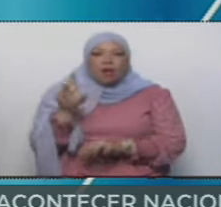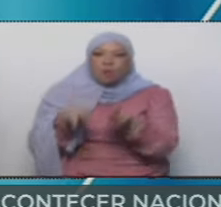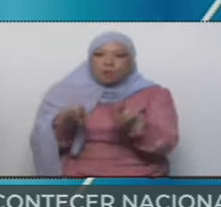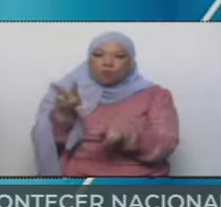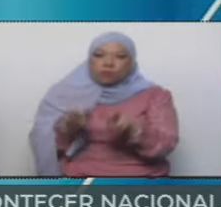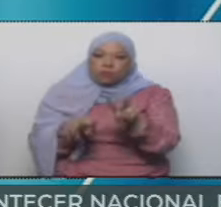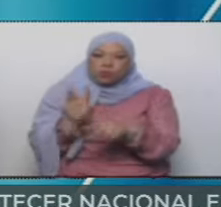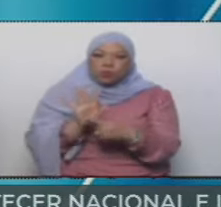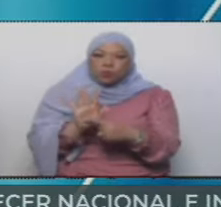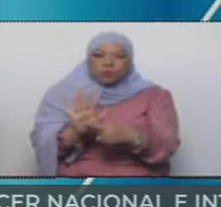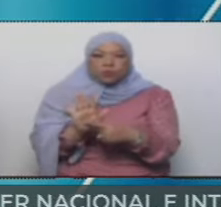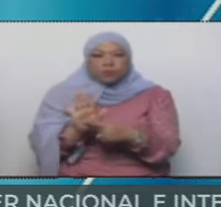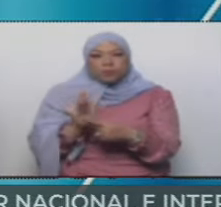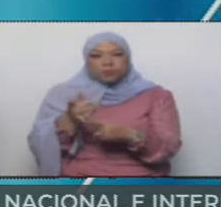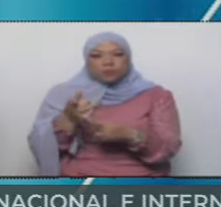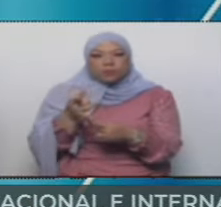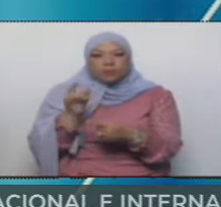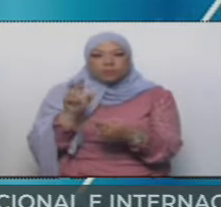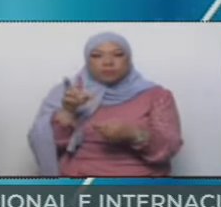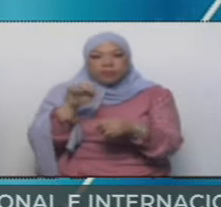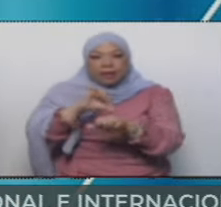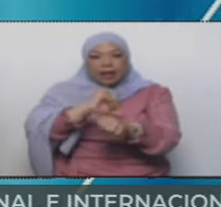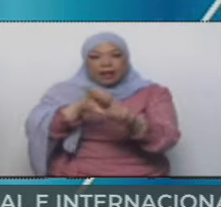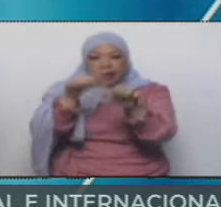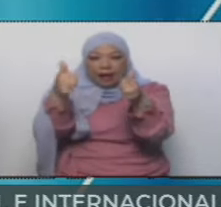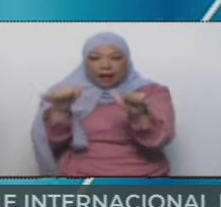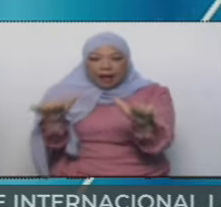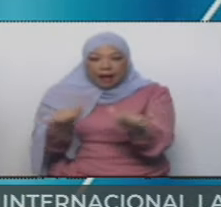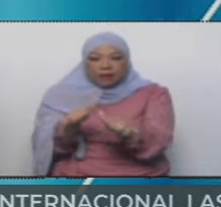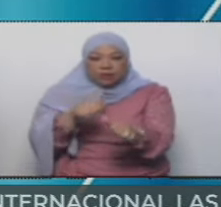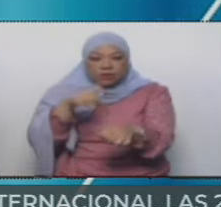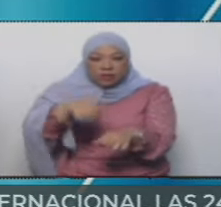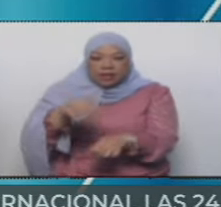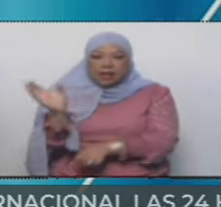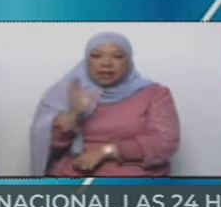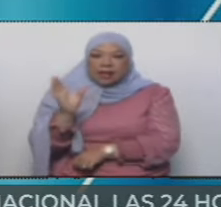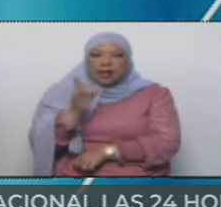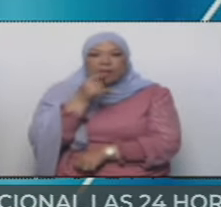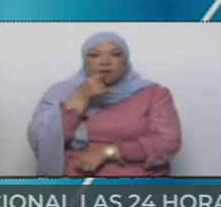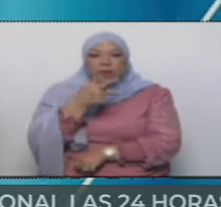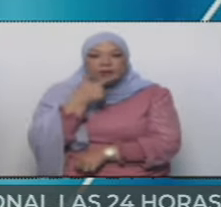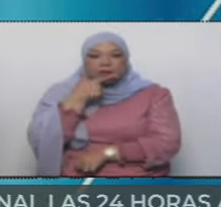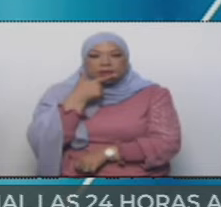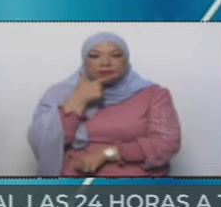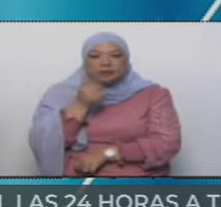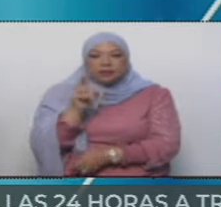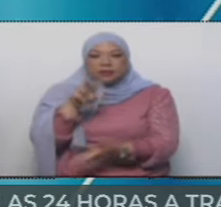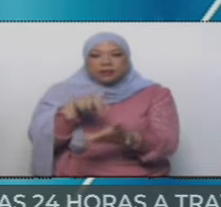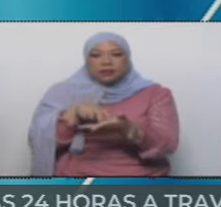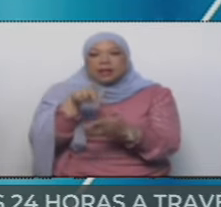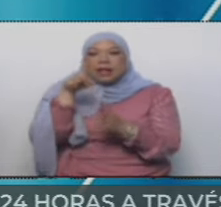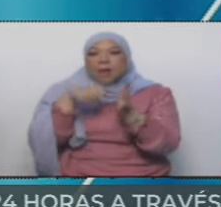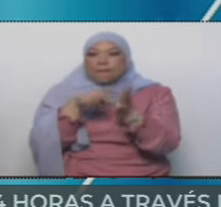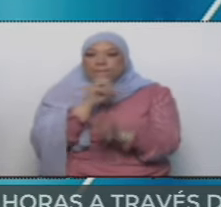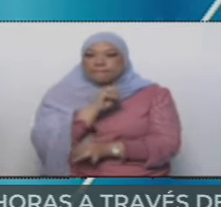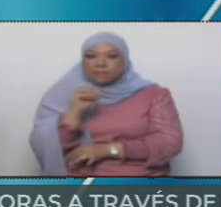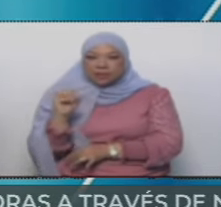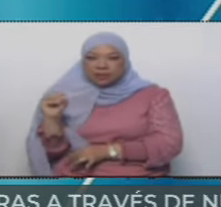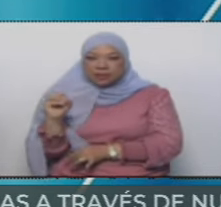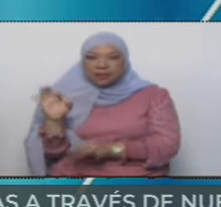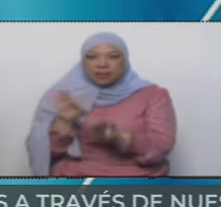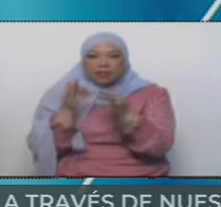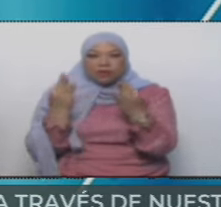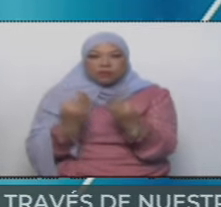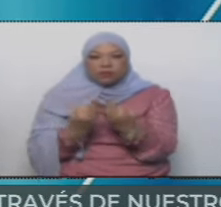exposición de la Galería de Arte Nacional en Caracas, Venezuela, vinieron miles de